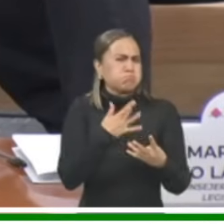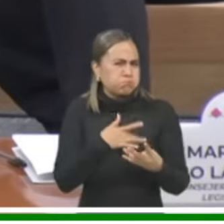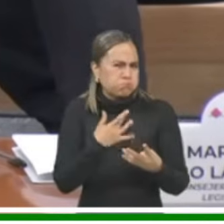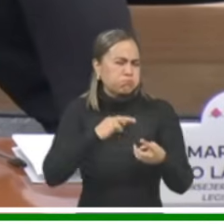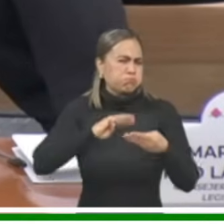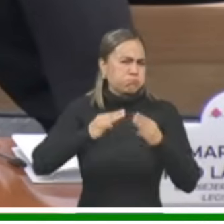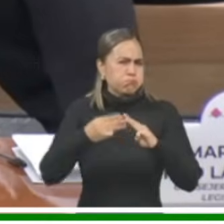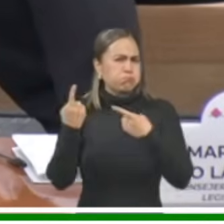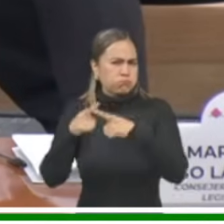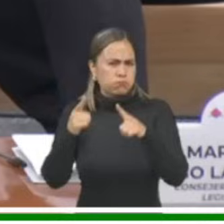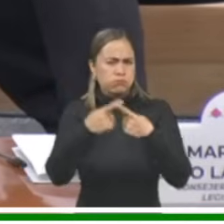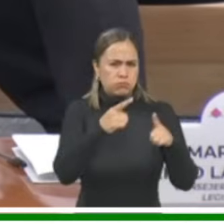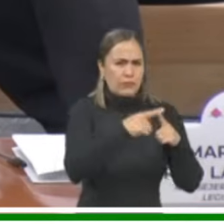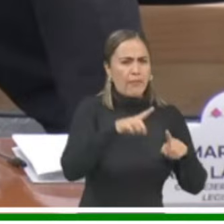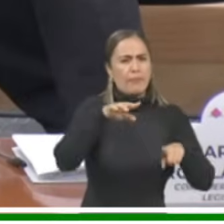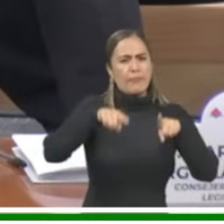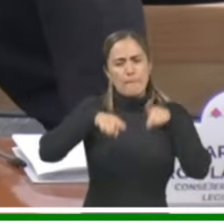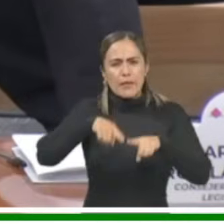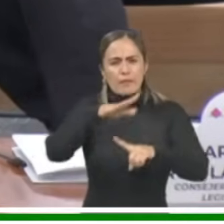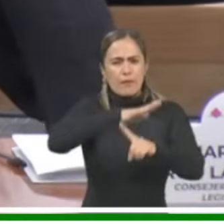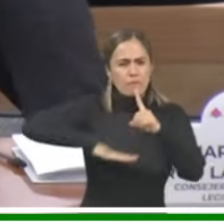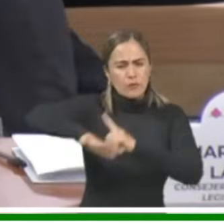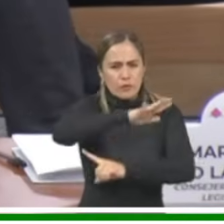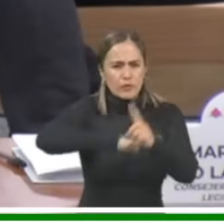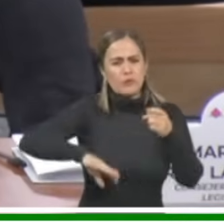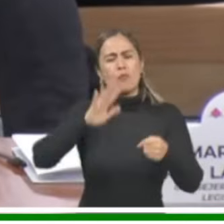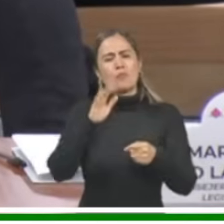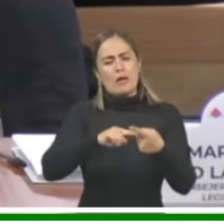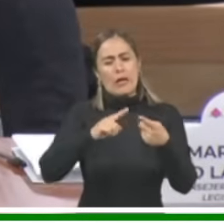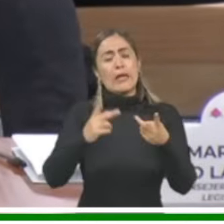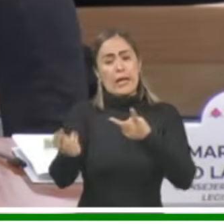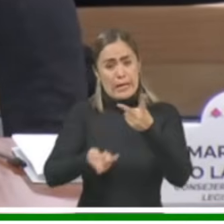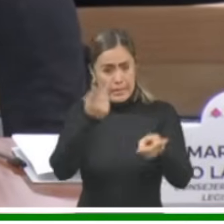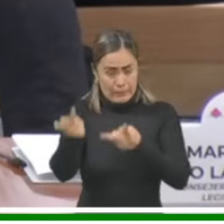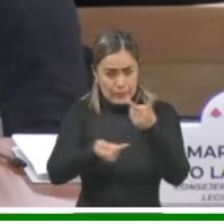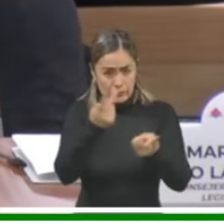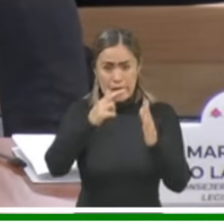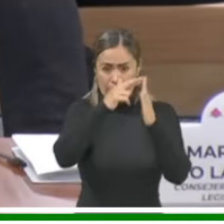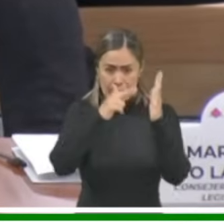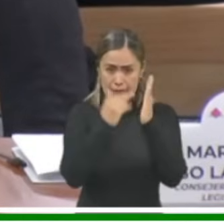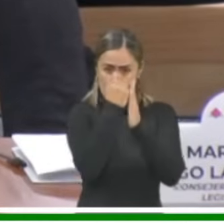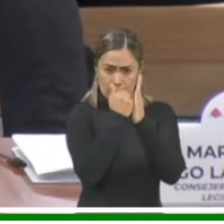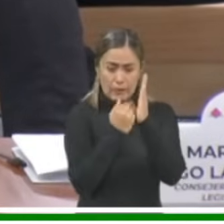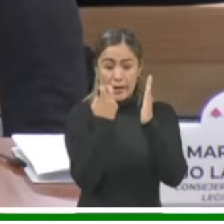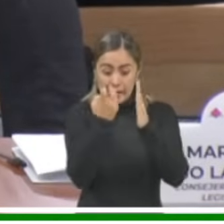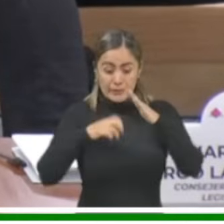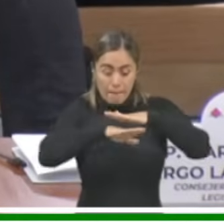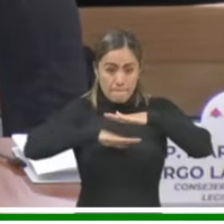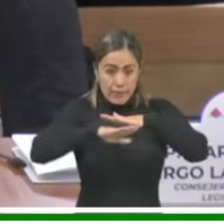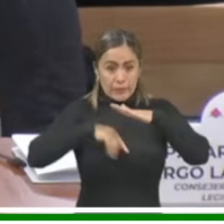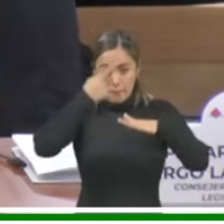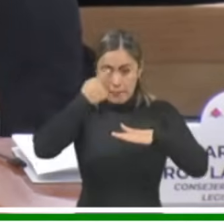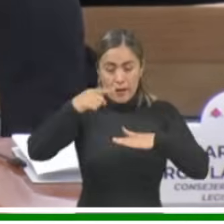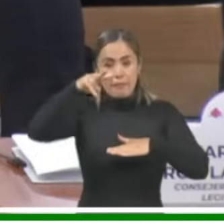dependen de diferentes factores y condiciones. La regulación en materia de encuestas debe apoyarse sobre esta base para garantizar la